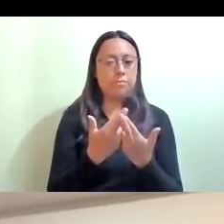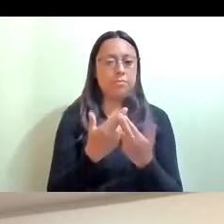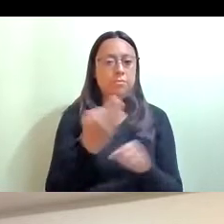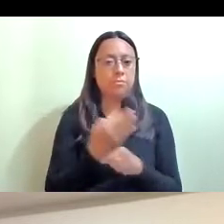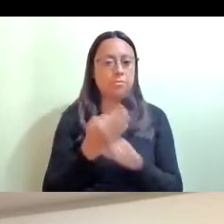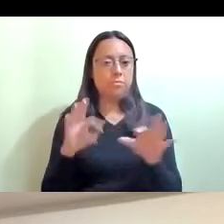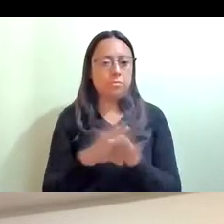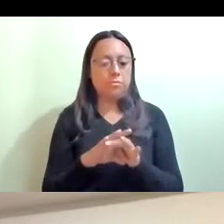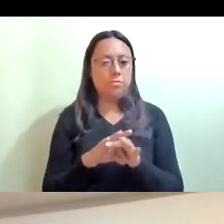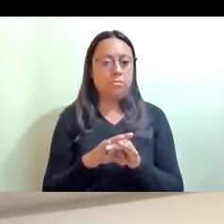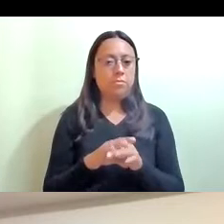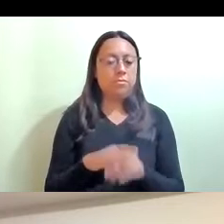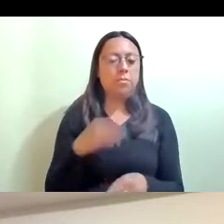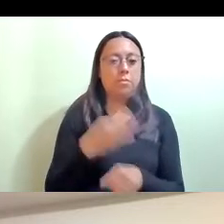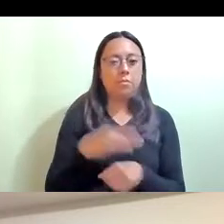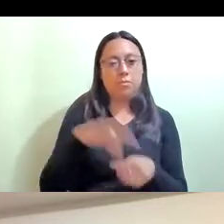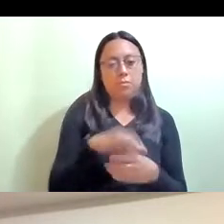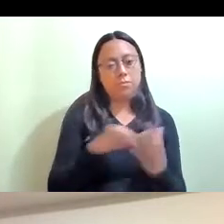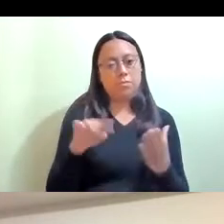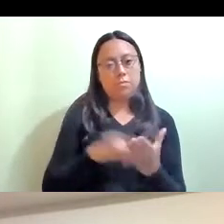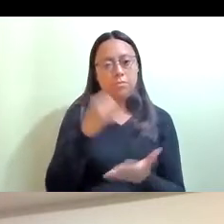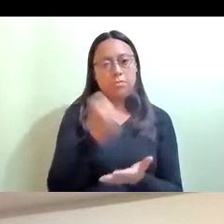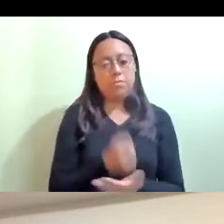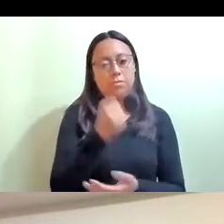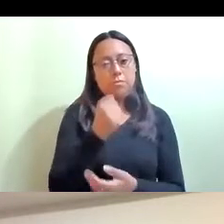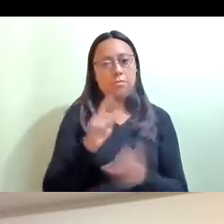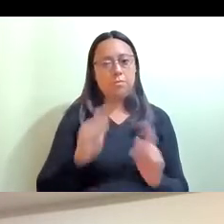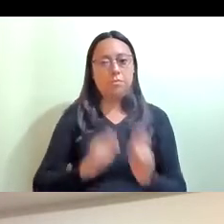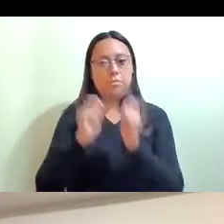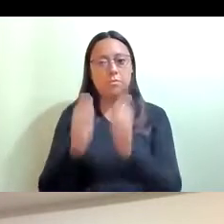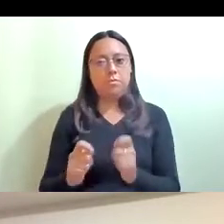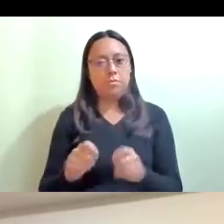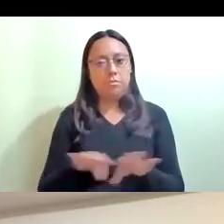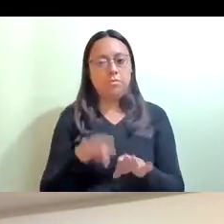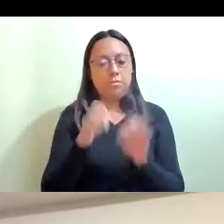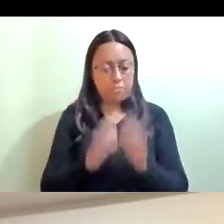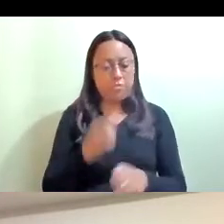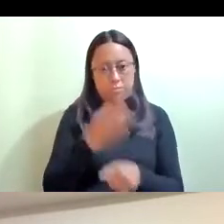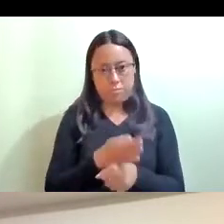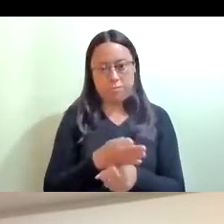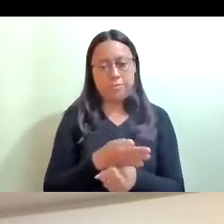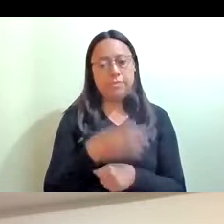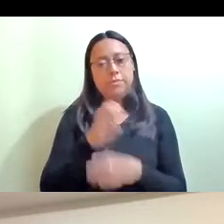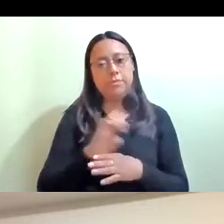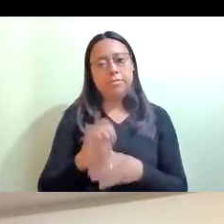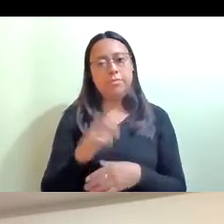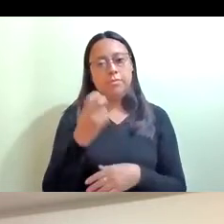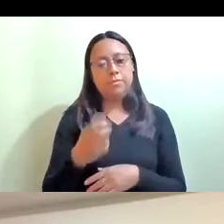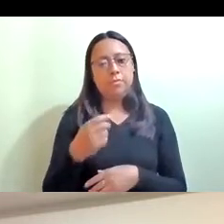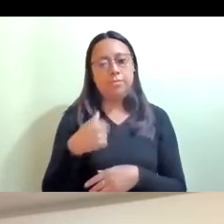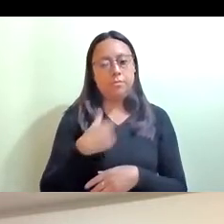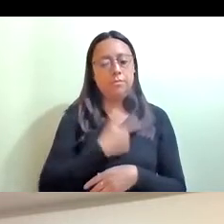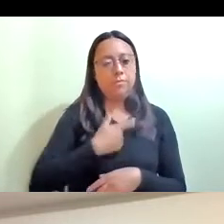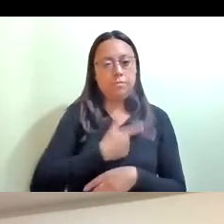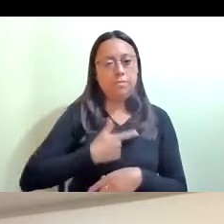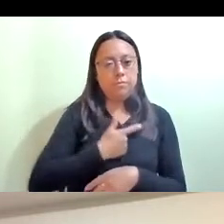estaríamos votando ya, digamos, la aprobación de los turnos tal cual como está. Entonces, me gustaría si, no